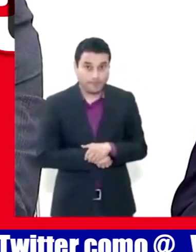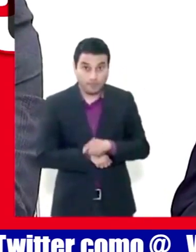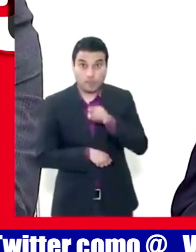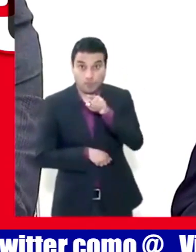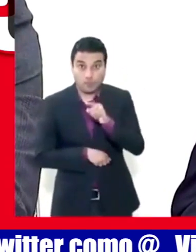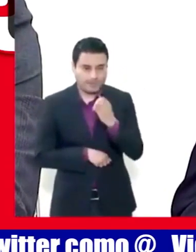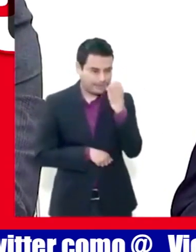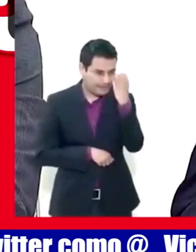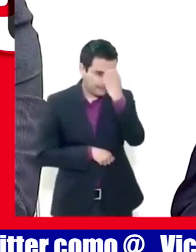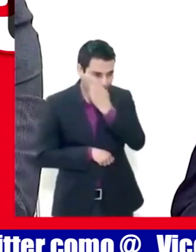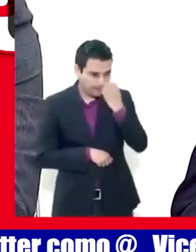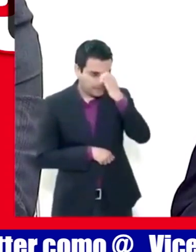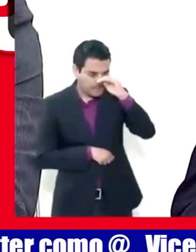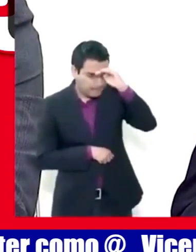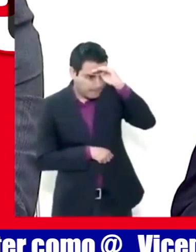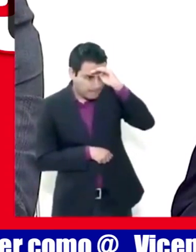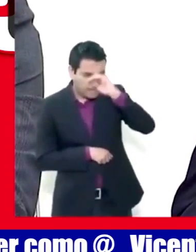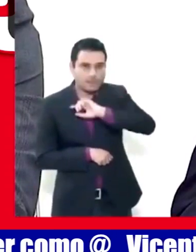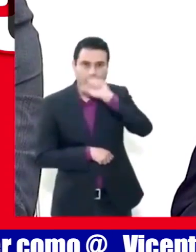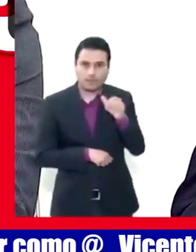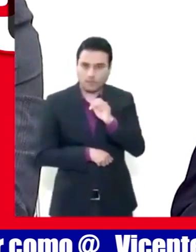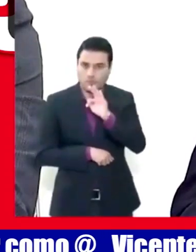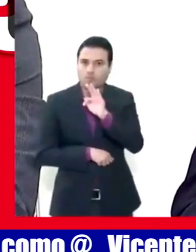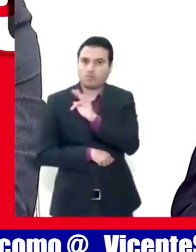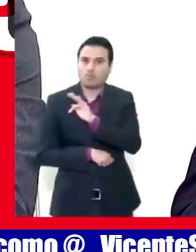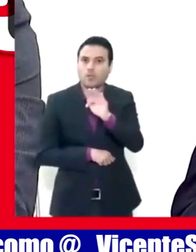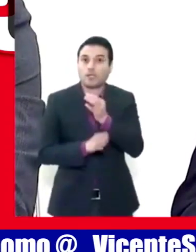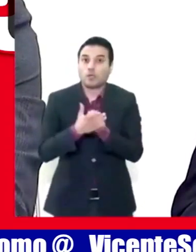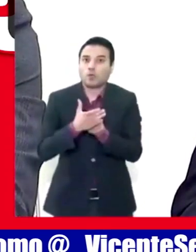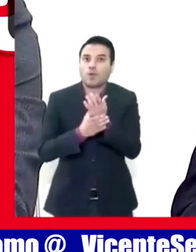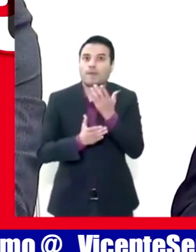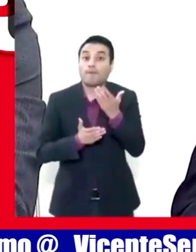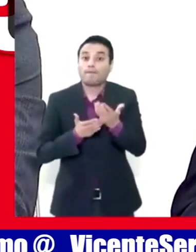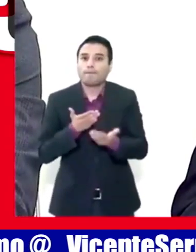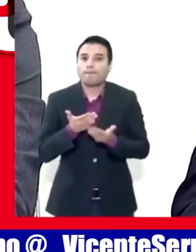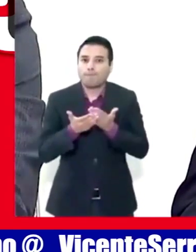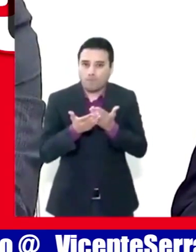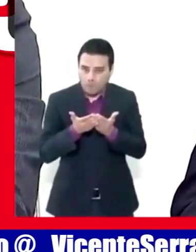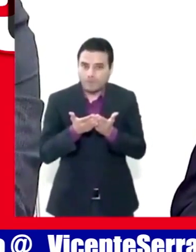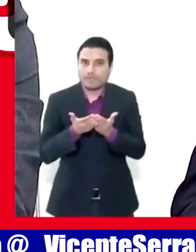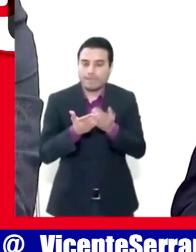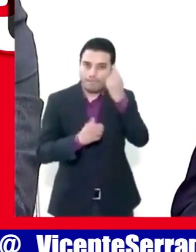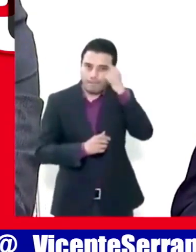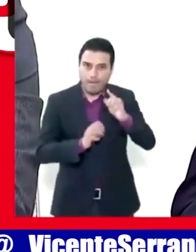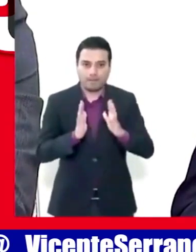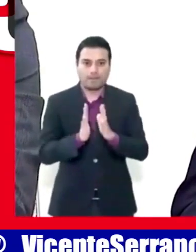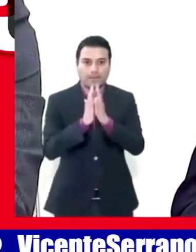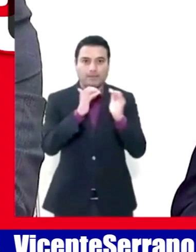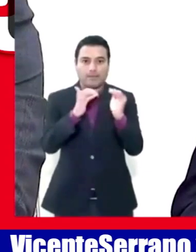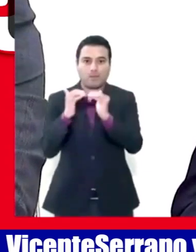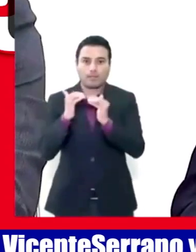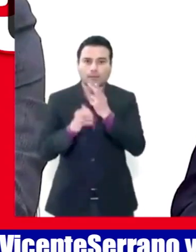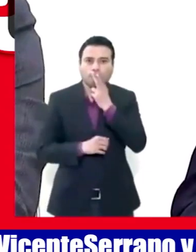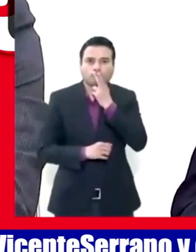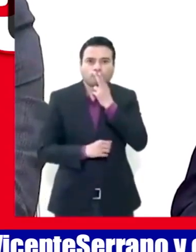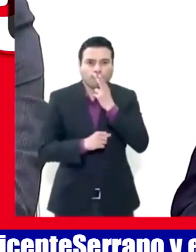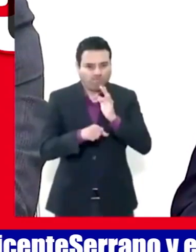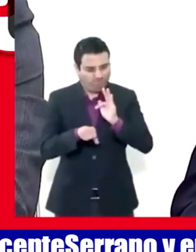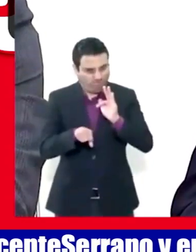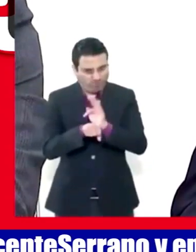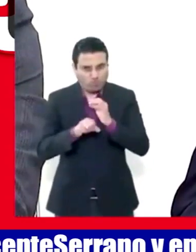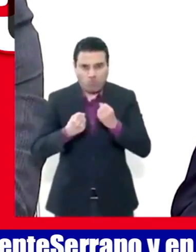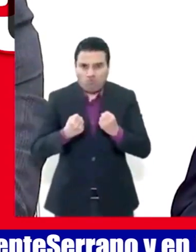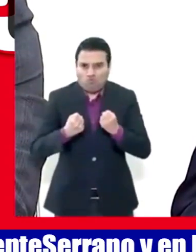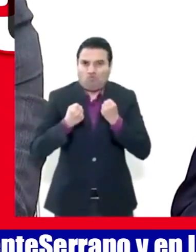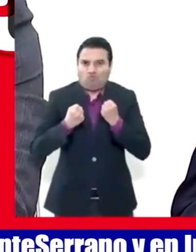esa revisión Ojalá surja una propuesta que consolide la democracia y no que avale la destrucción la erosión de